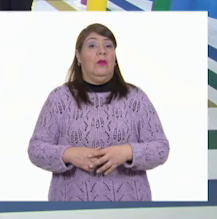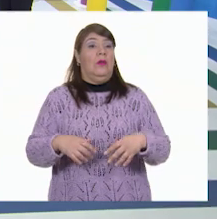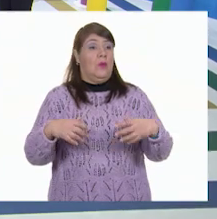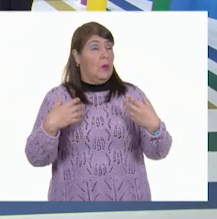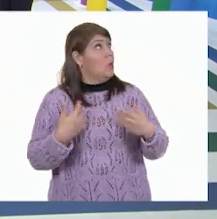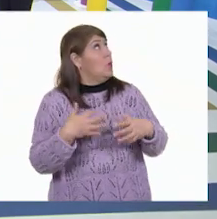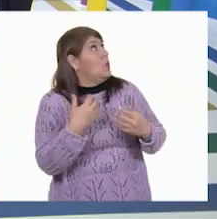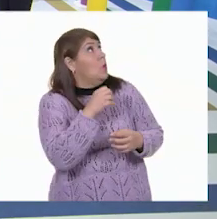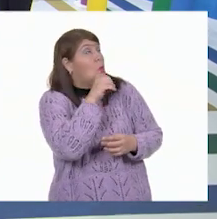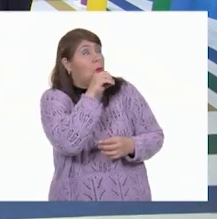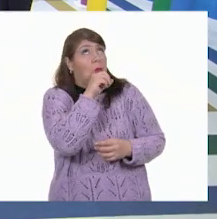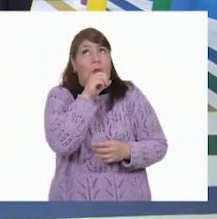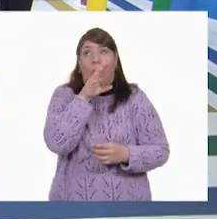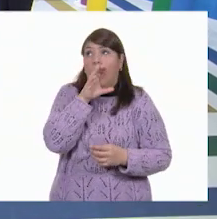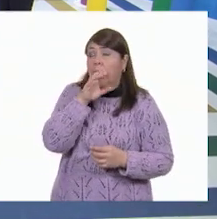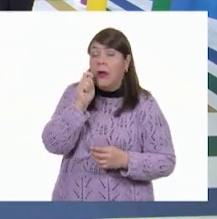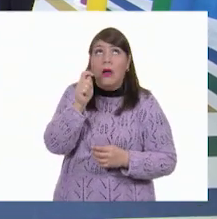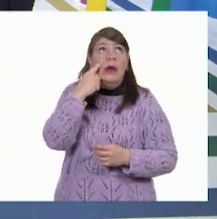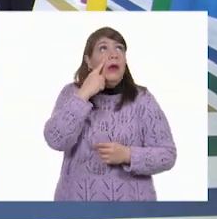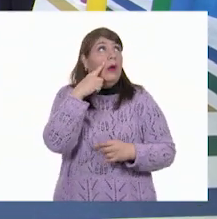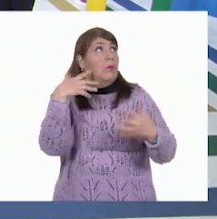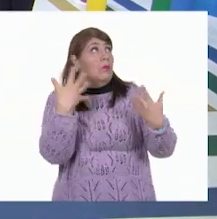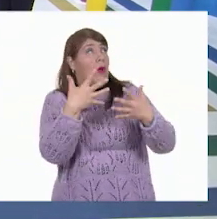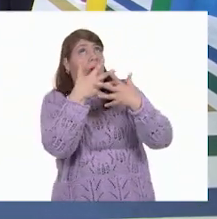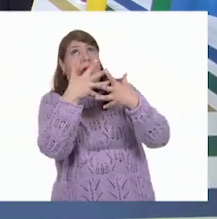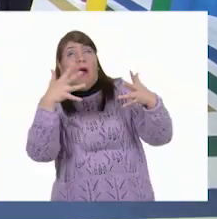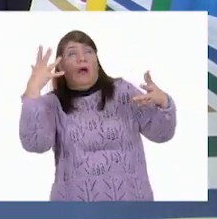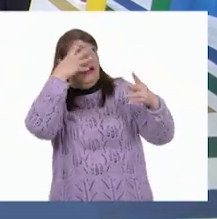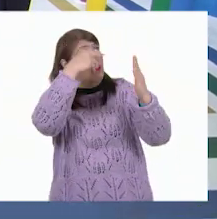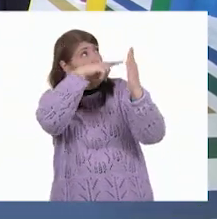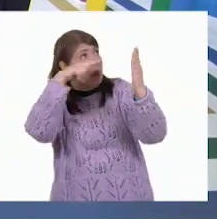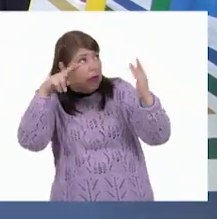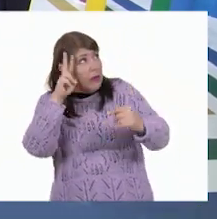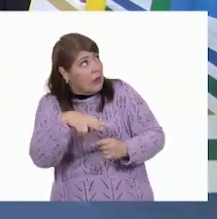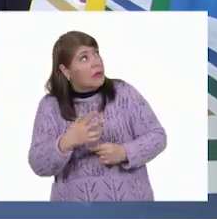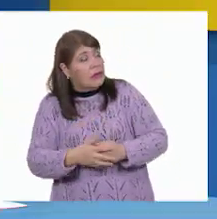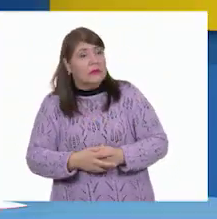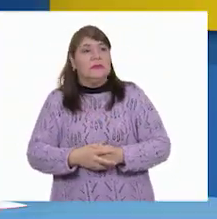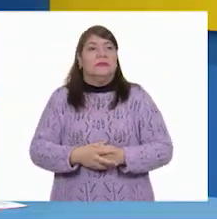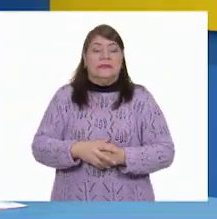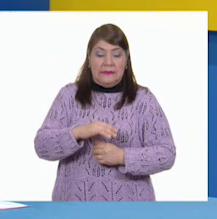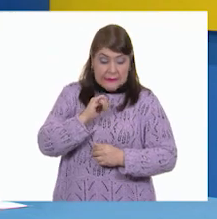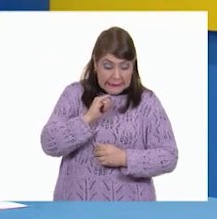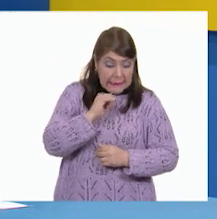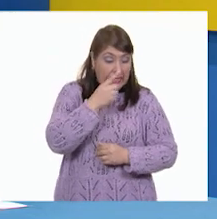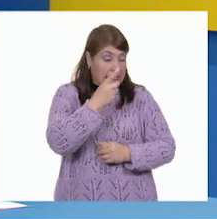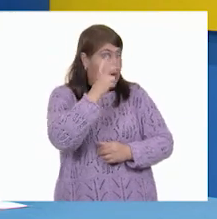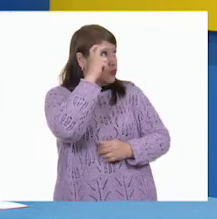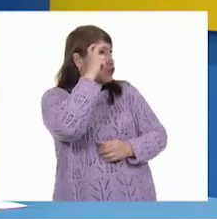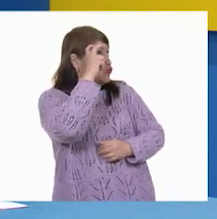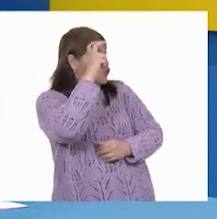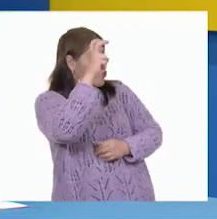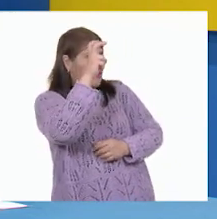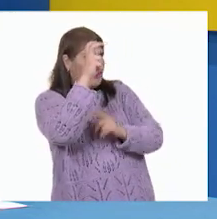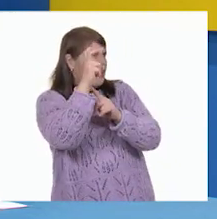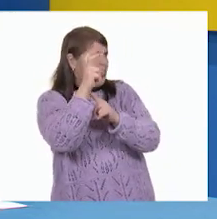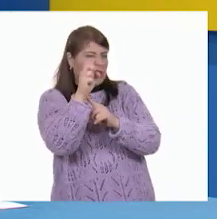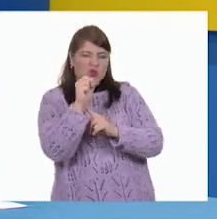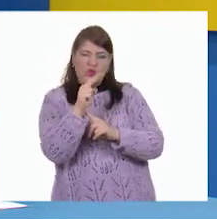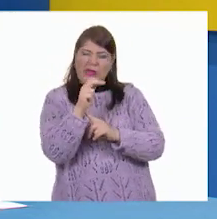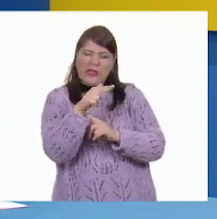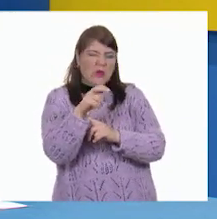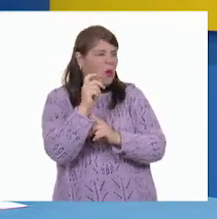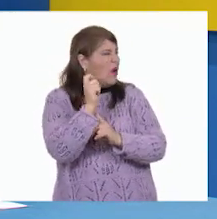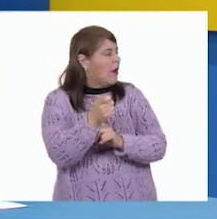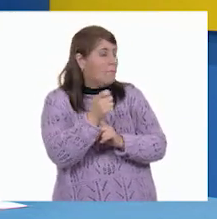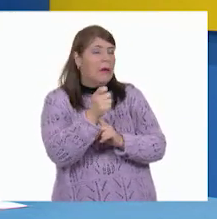¡Guau! ¡Qué bonito y grande está, maestra! Sí, se le dice sueño porque era muy difícil en